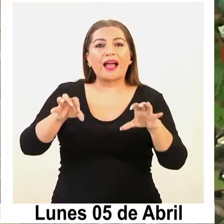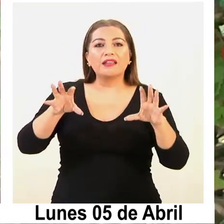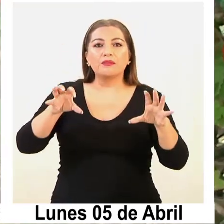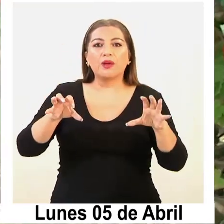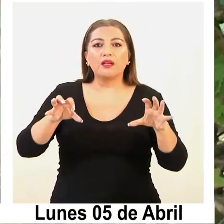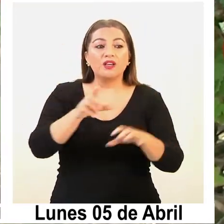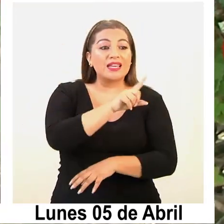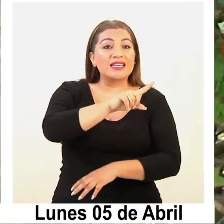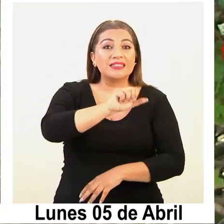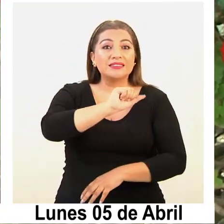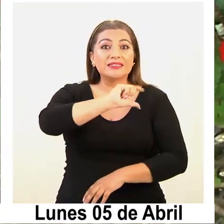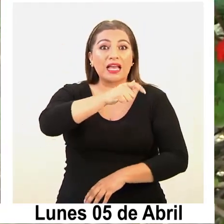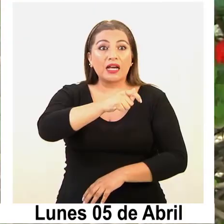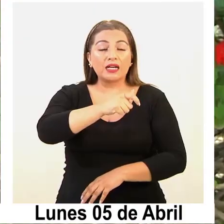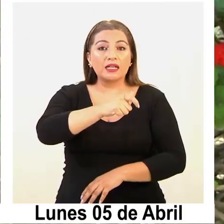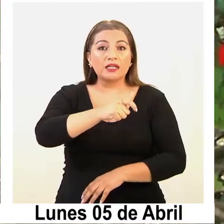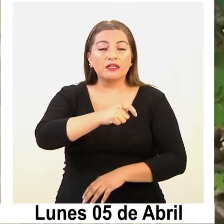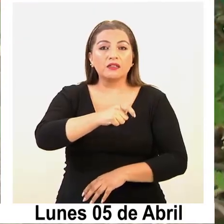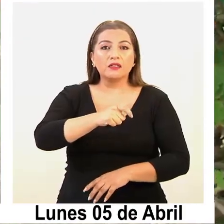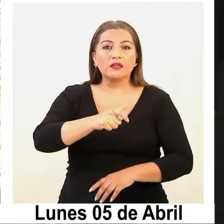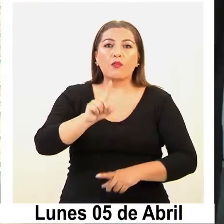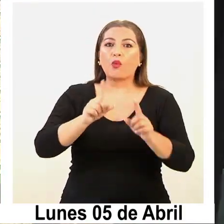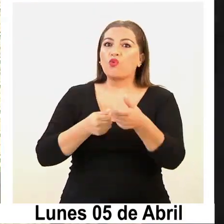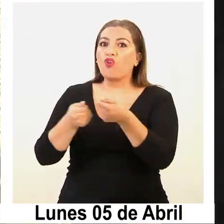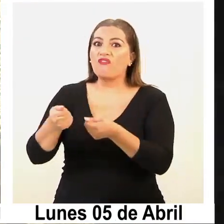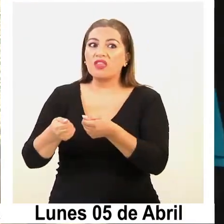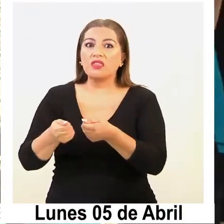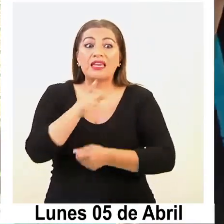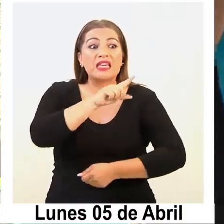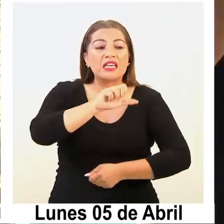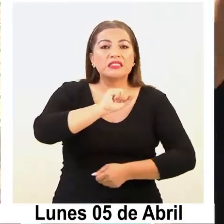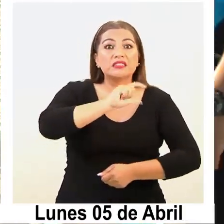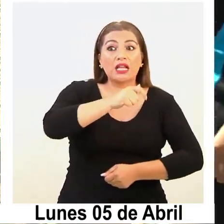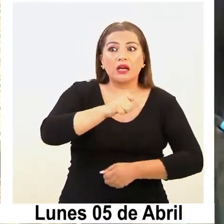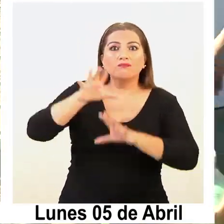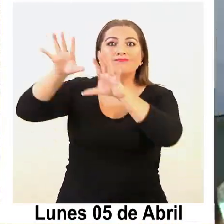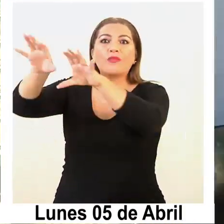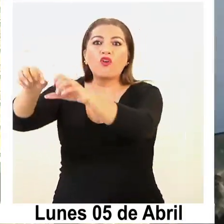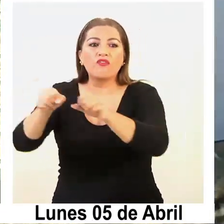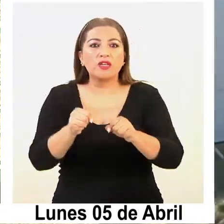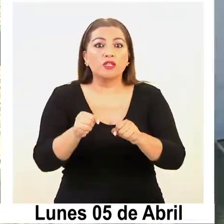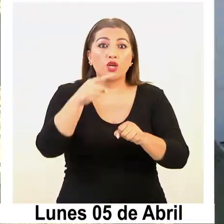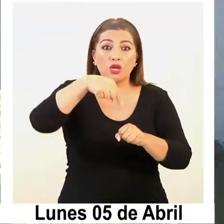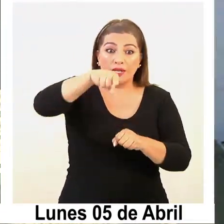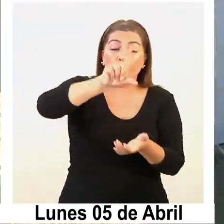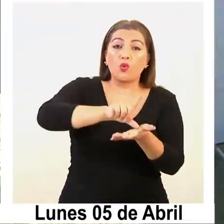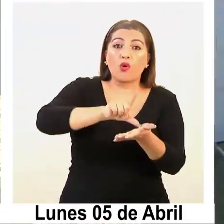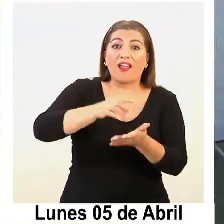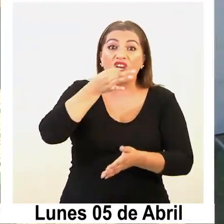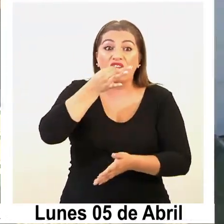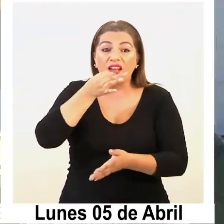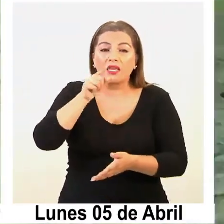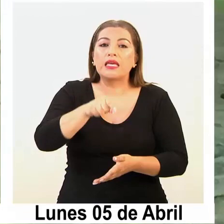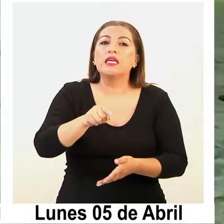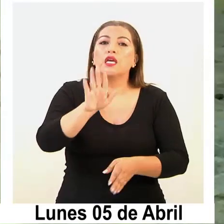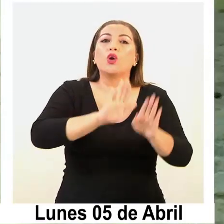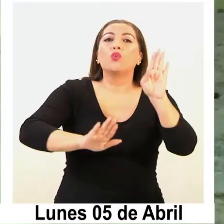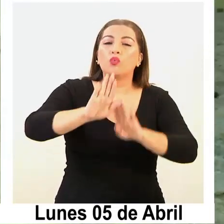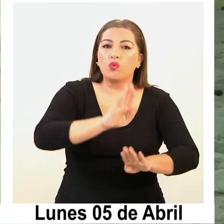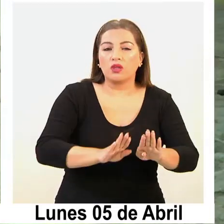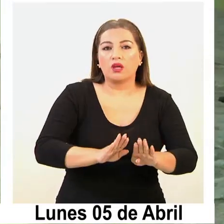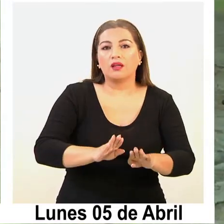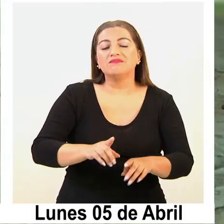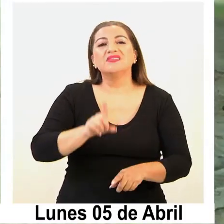incautados producto del tráfico. El SAG nos los deja en custodia transitoria hasta